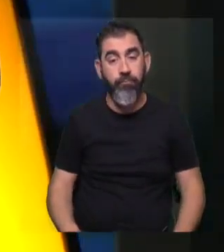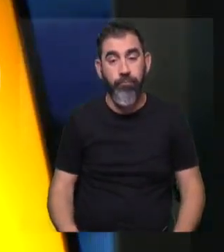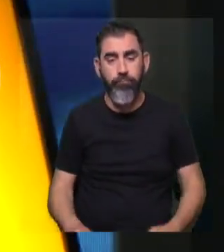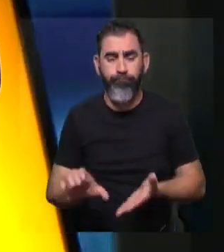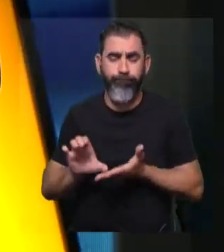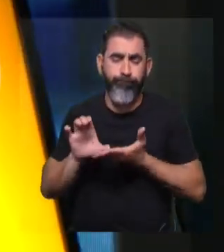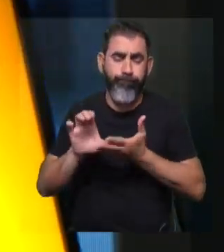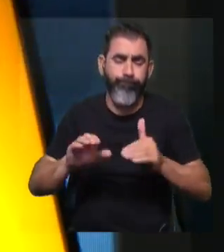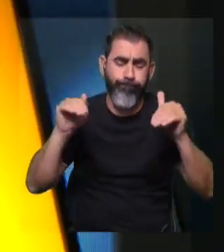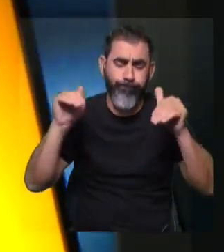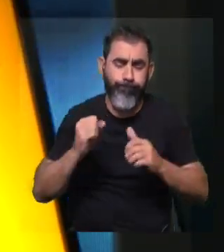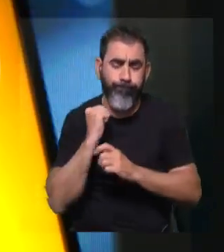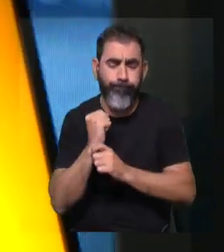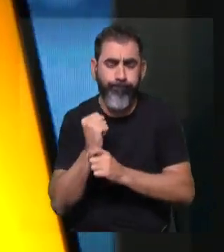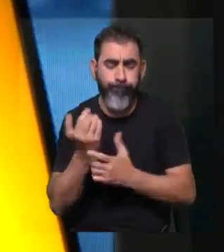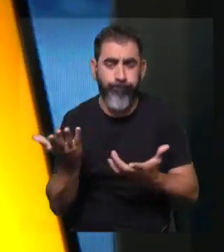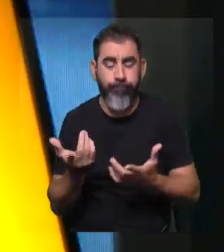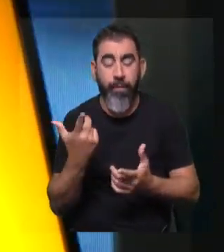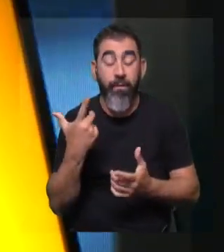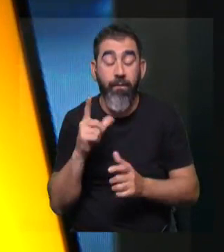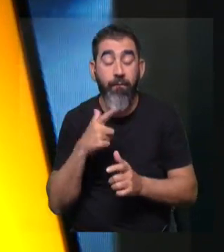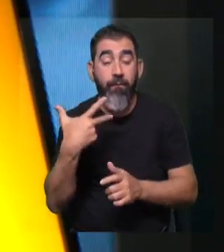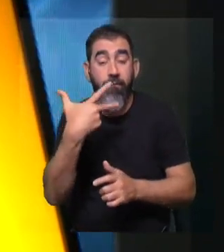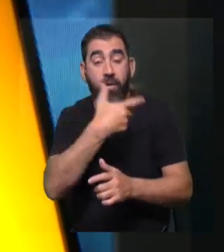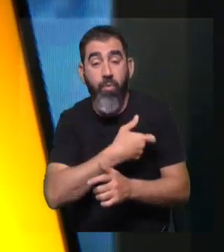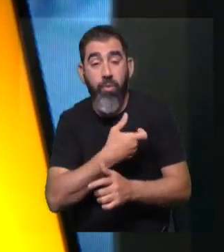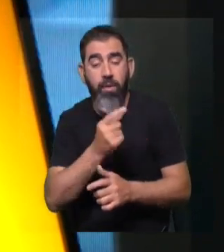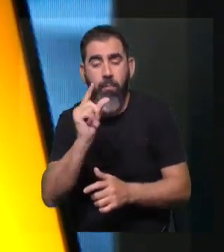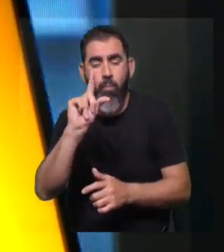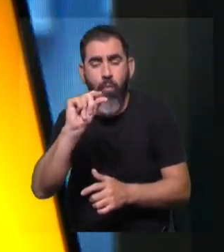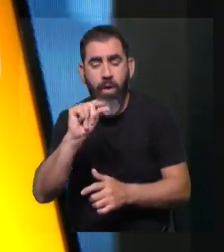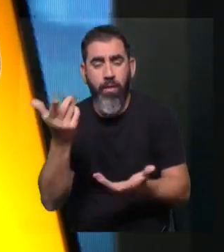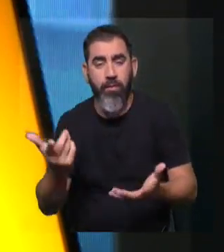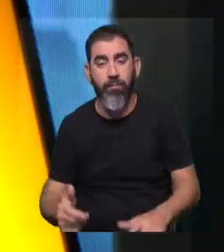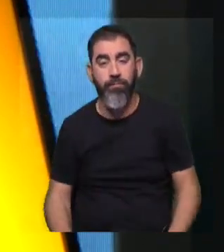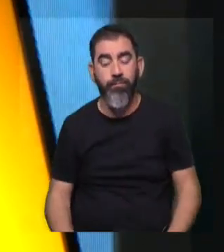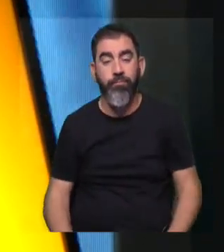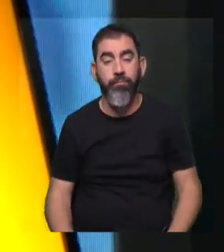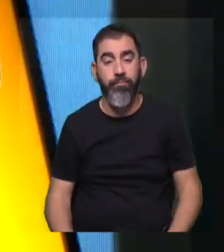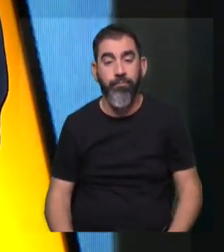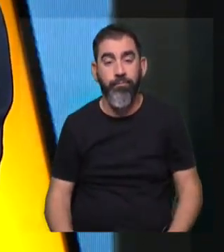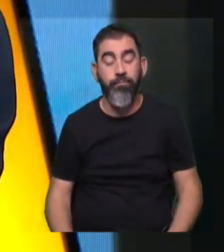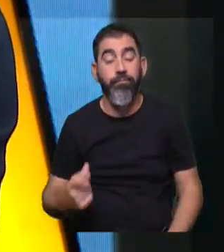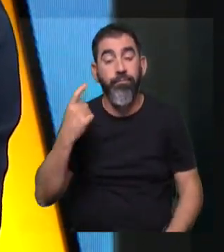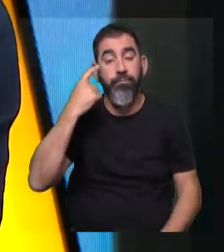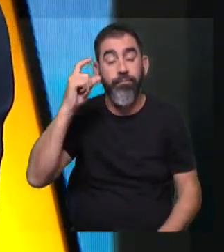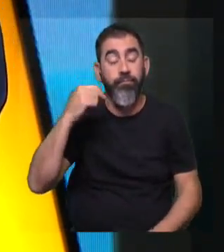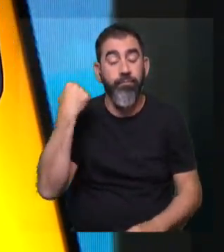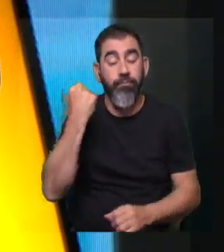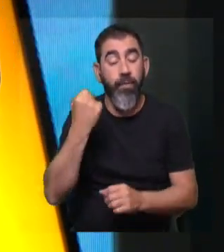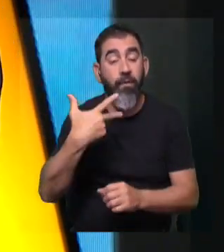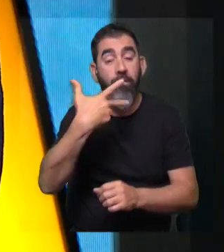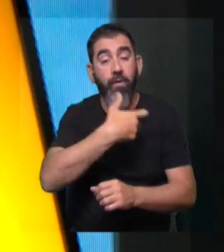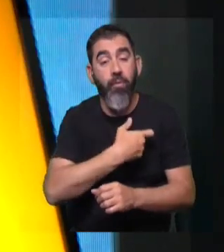inversiones muy, muy fuertes en vacunas que valían muy poco, porque realmente ¿se acuerdan que la idea clásica de una vacuna es que